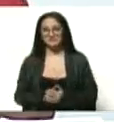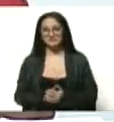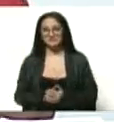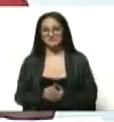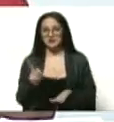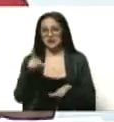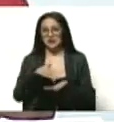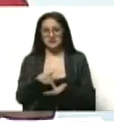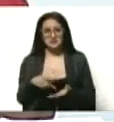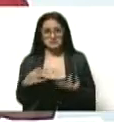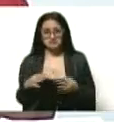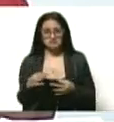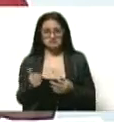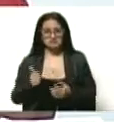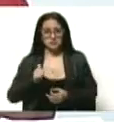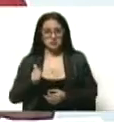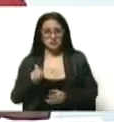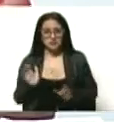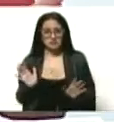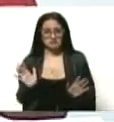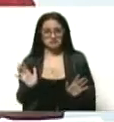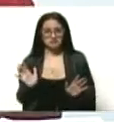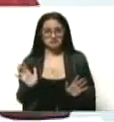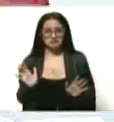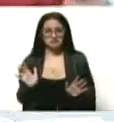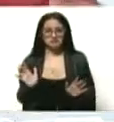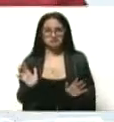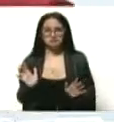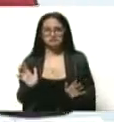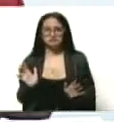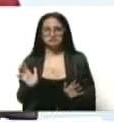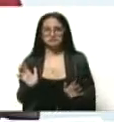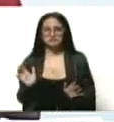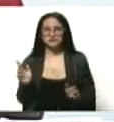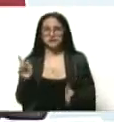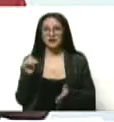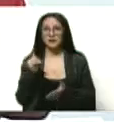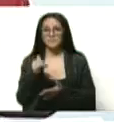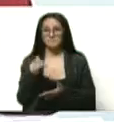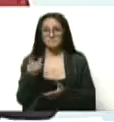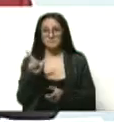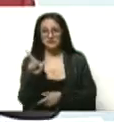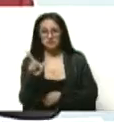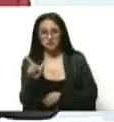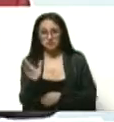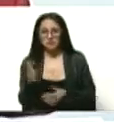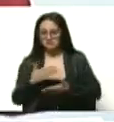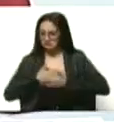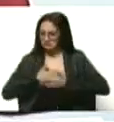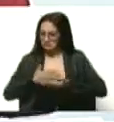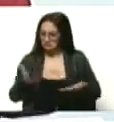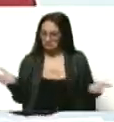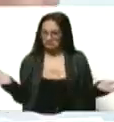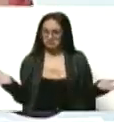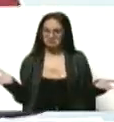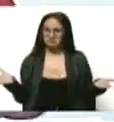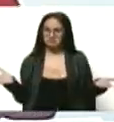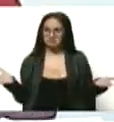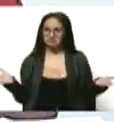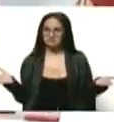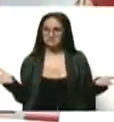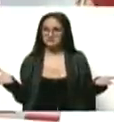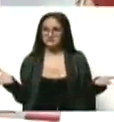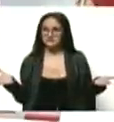ciudadano. Como cualquier ciudadano, si militaban en el PSUV, las puertas del PSUV están no solo abiertas, sino